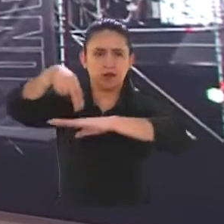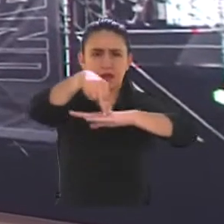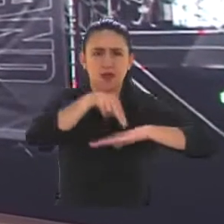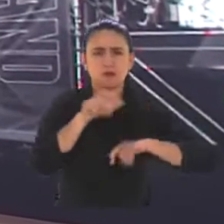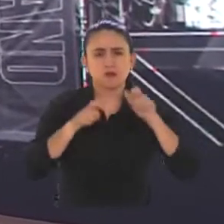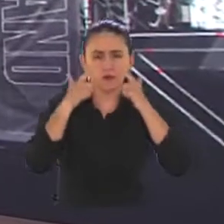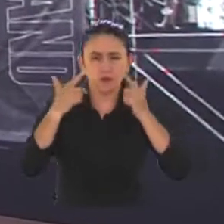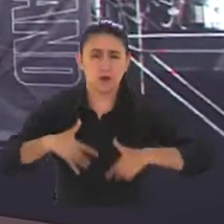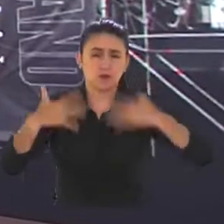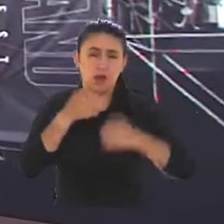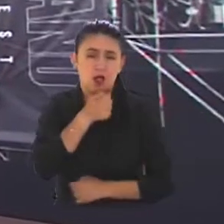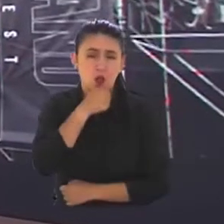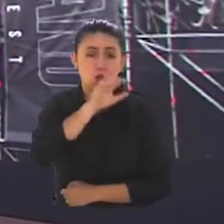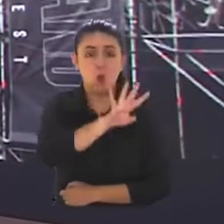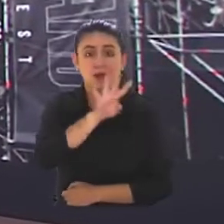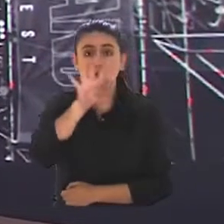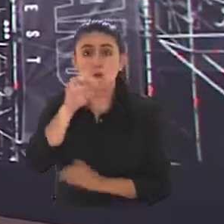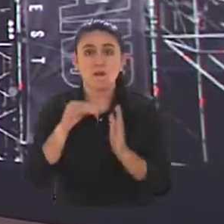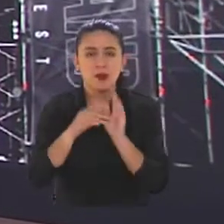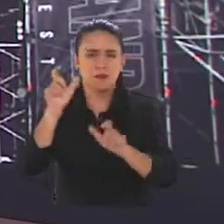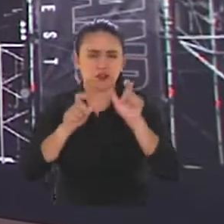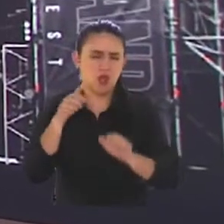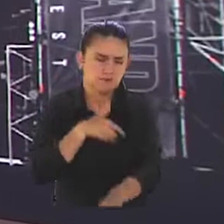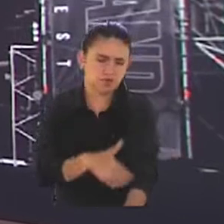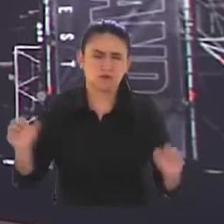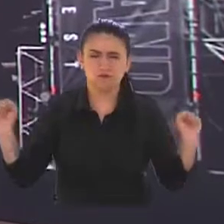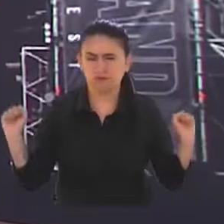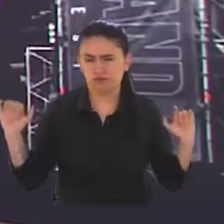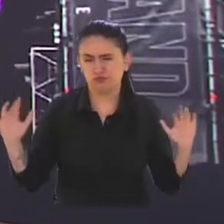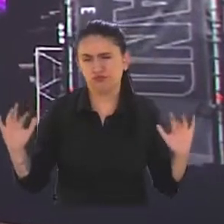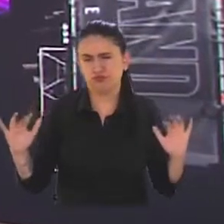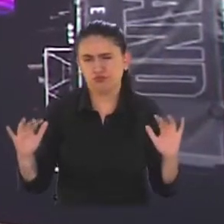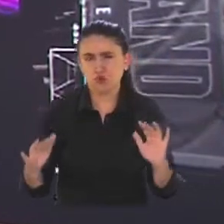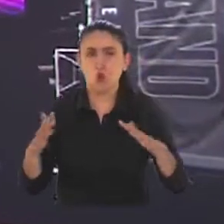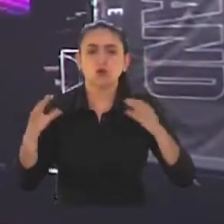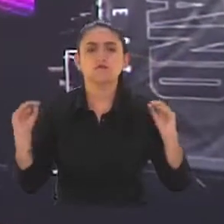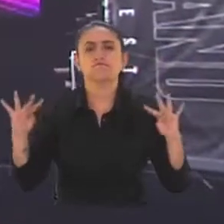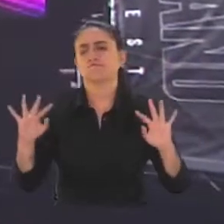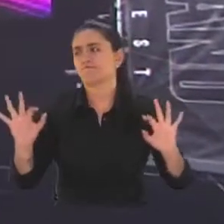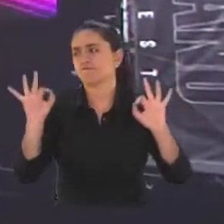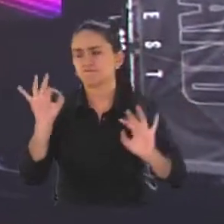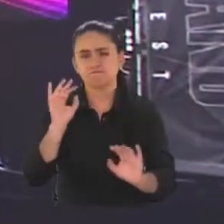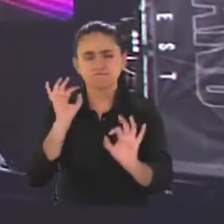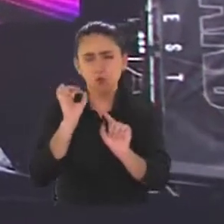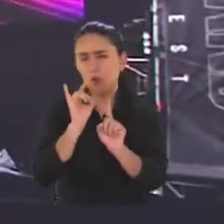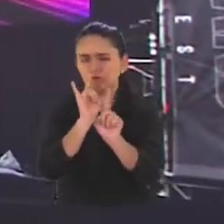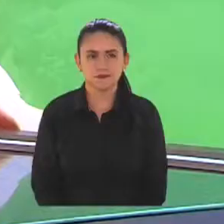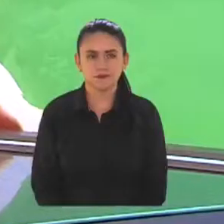de 40.000 personas las que asistieron a este encuentro, que como siempre demostró que es uno de los favoritos en la capital.